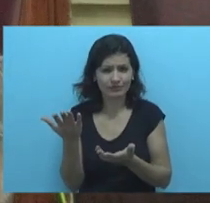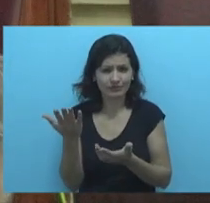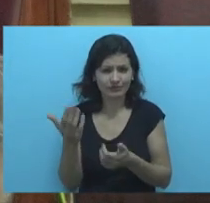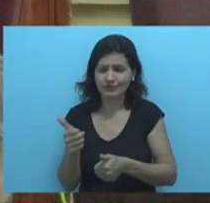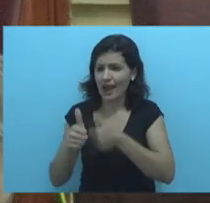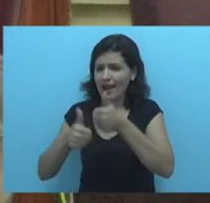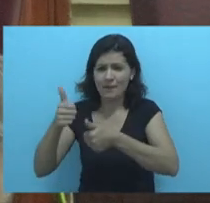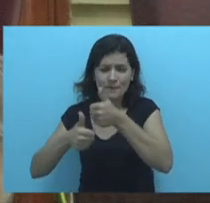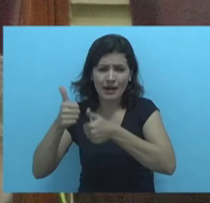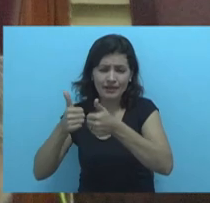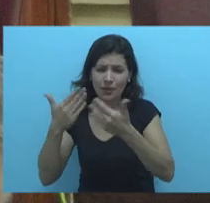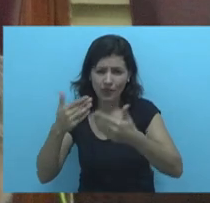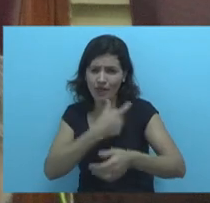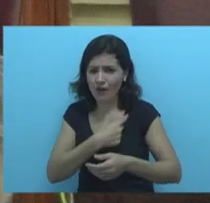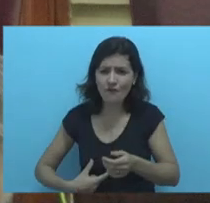porque en la vida